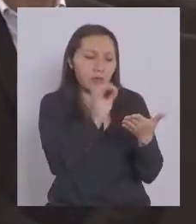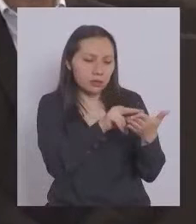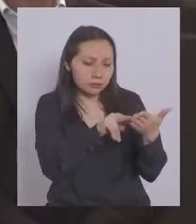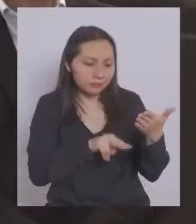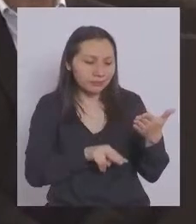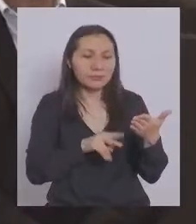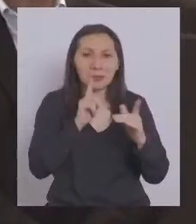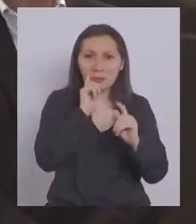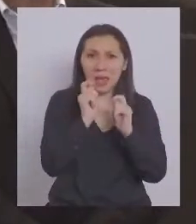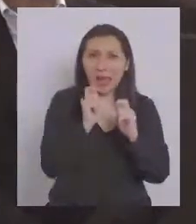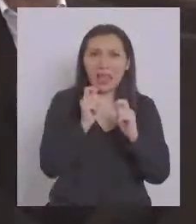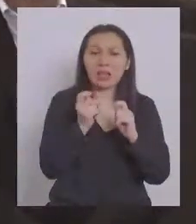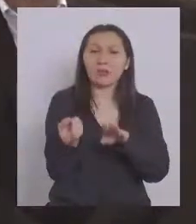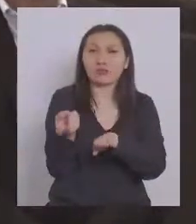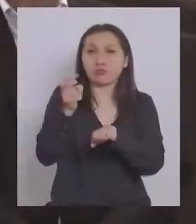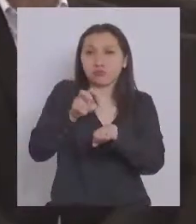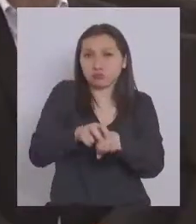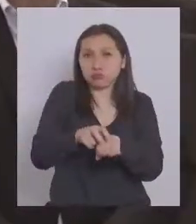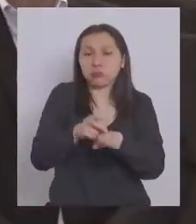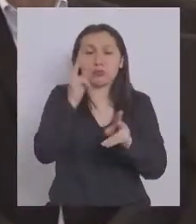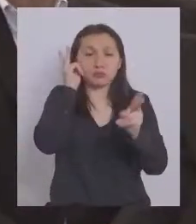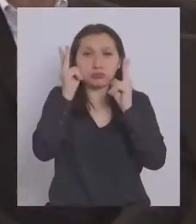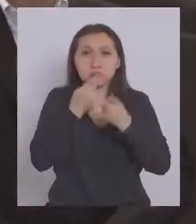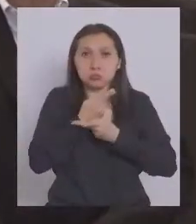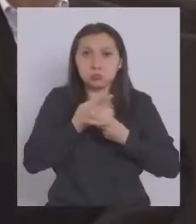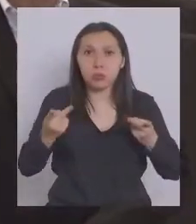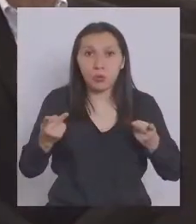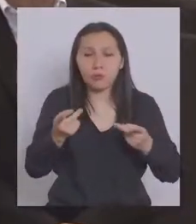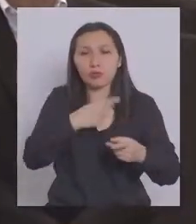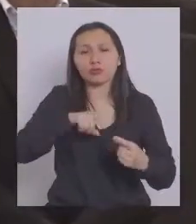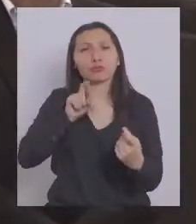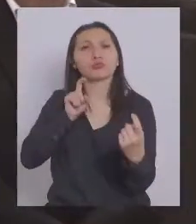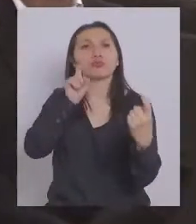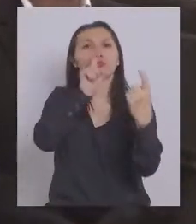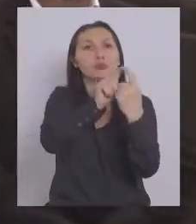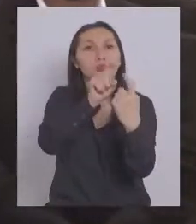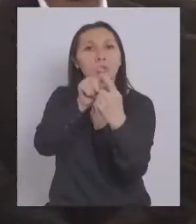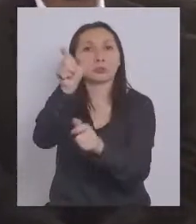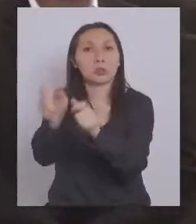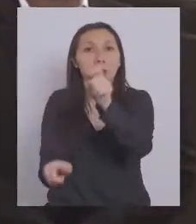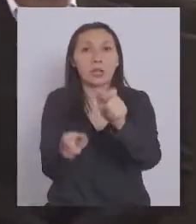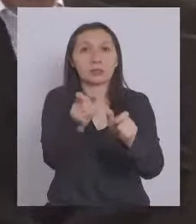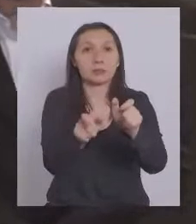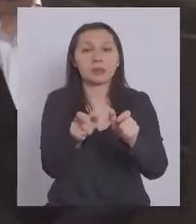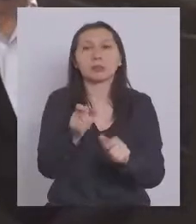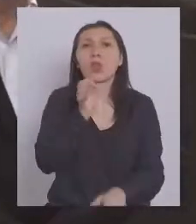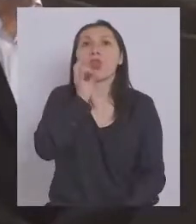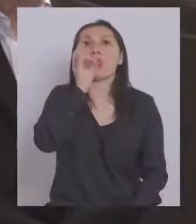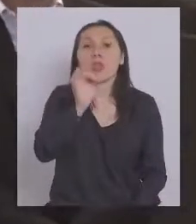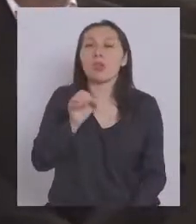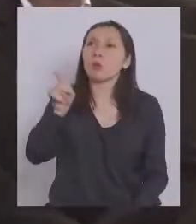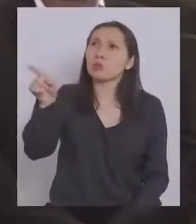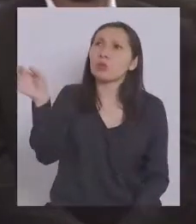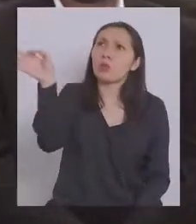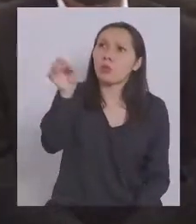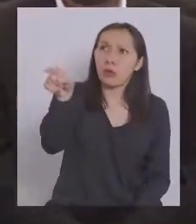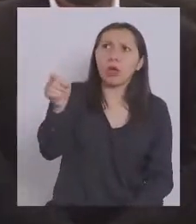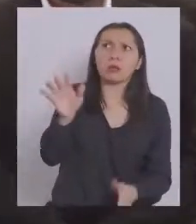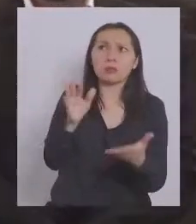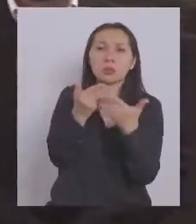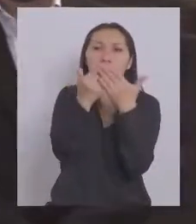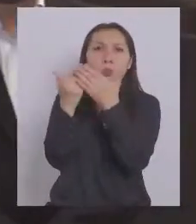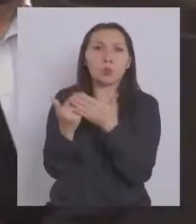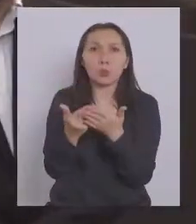los riesgos de contagio en transporte público. Nosotros contactamos a las personas que se refirieron a esos eventuales